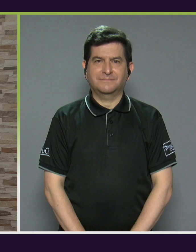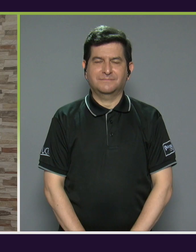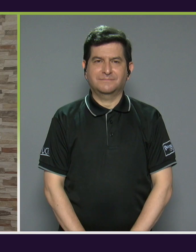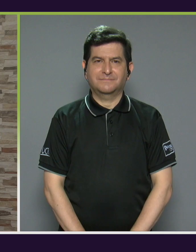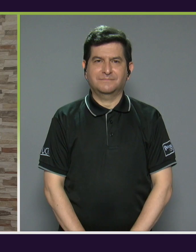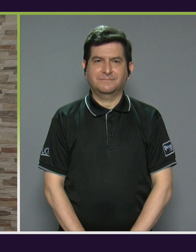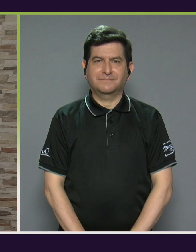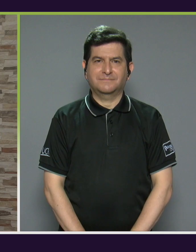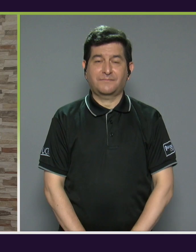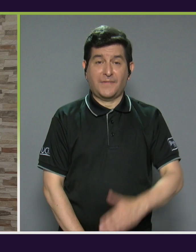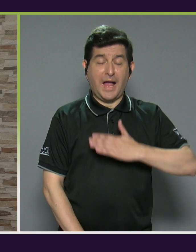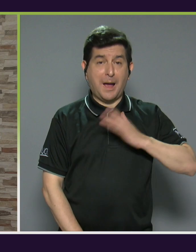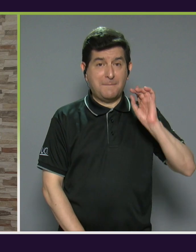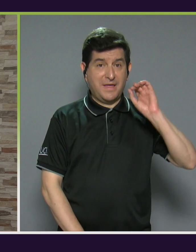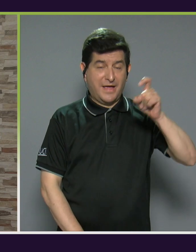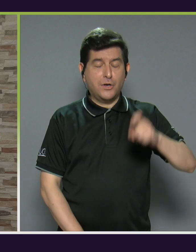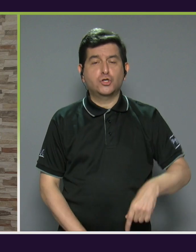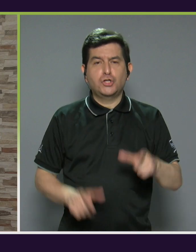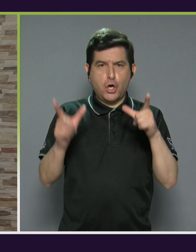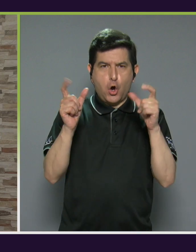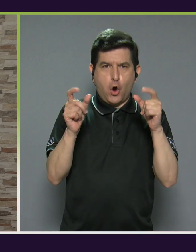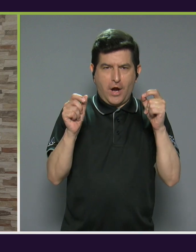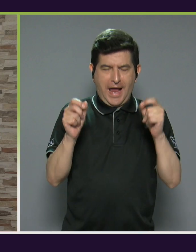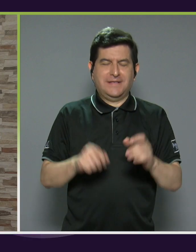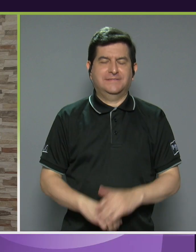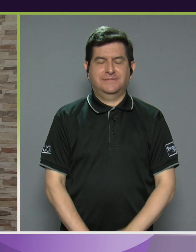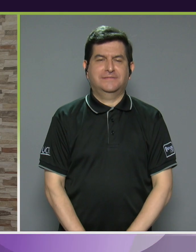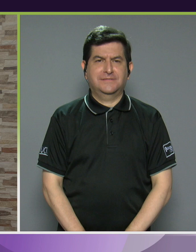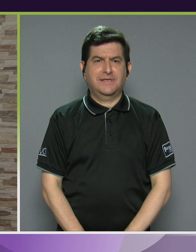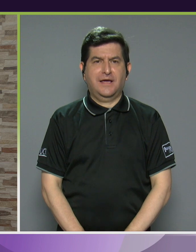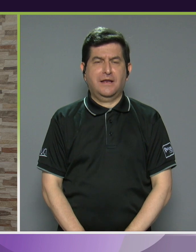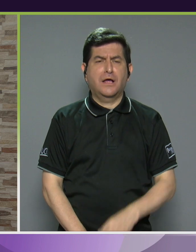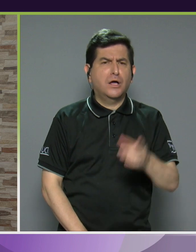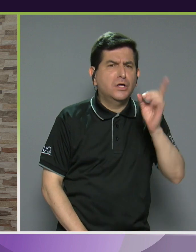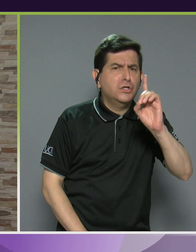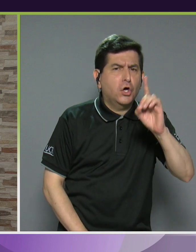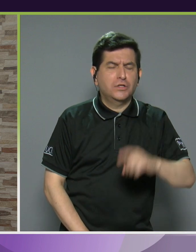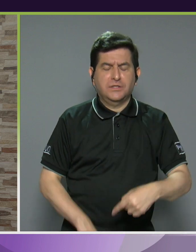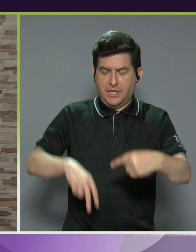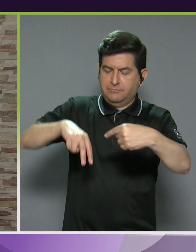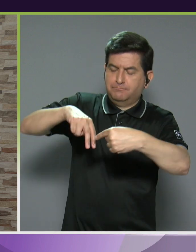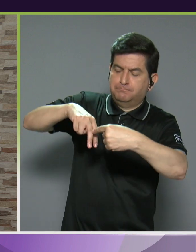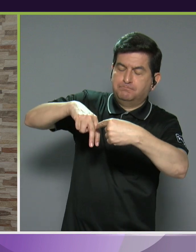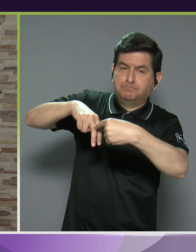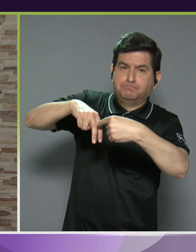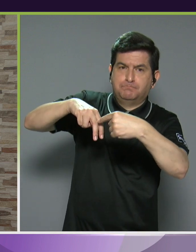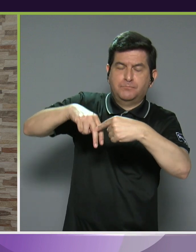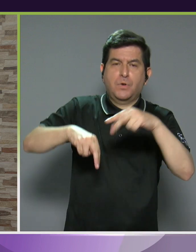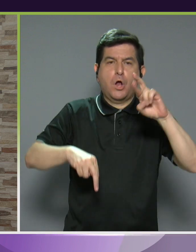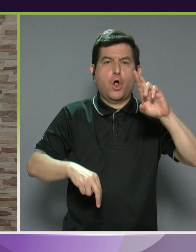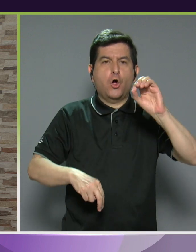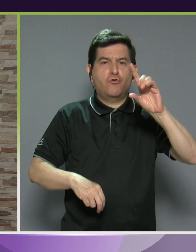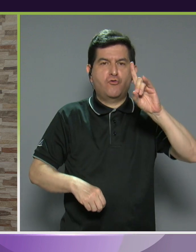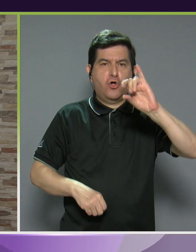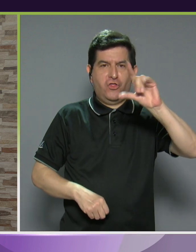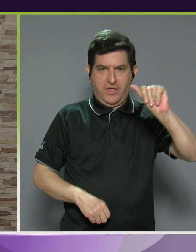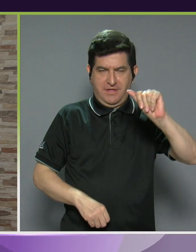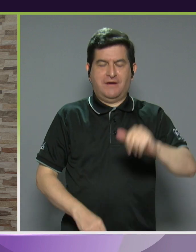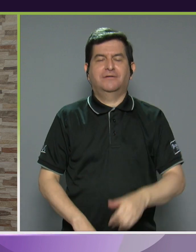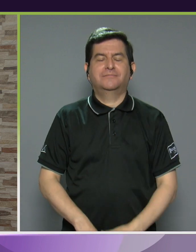Me diagnosticaron un cáncer, un osteosarcoma a nivel superior de la rodilla, justamente a nivel superior de la